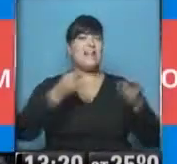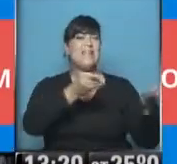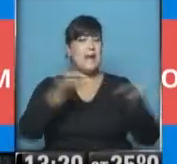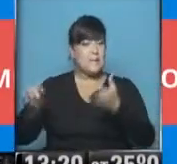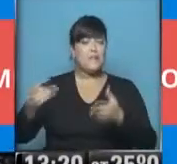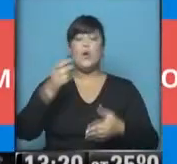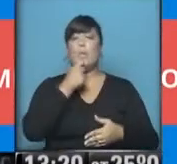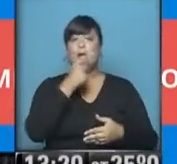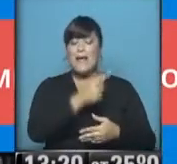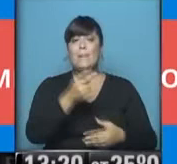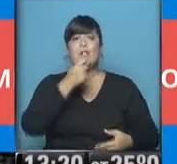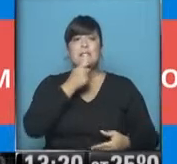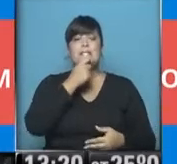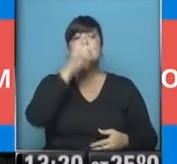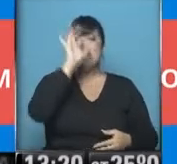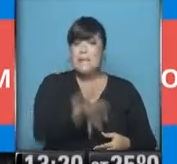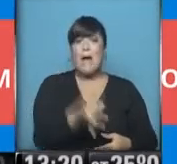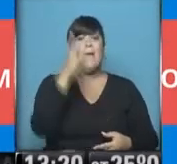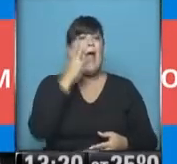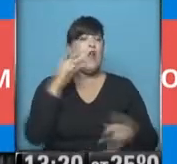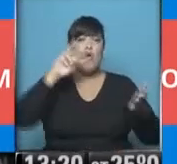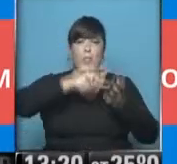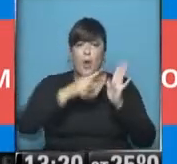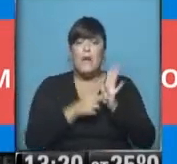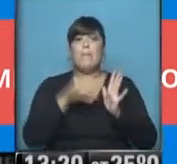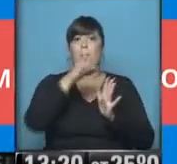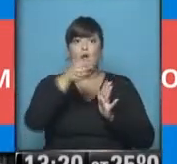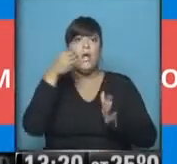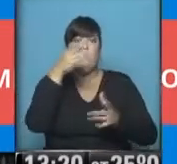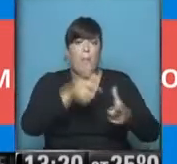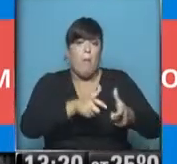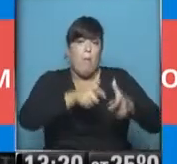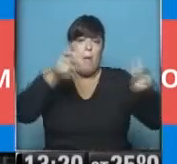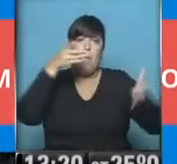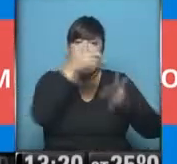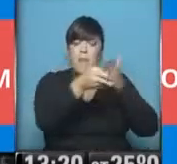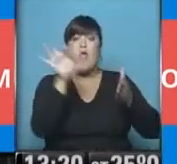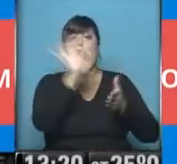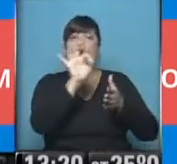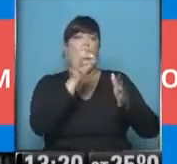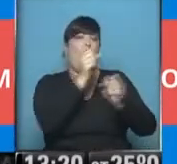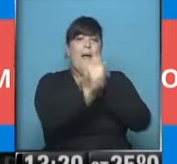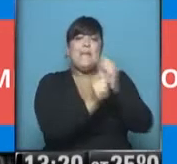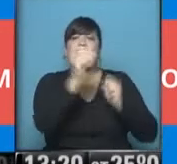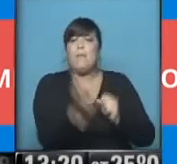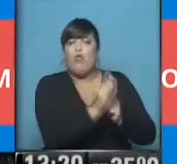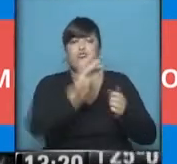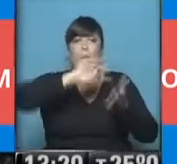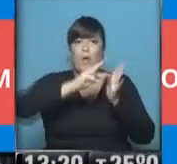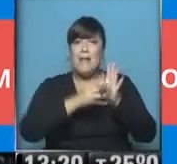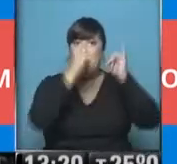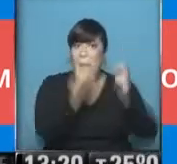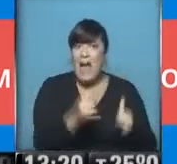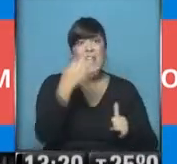evalúen que van a tener algún problema de abastecimiento porque la demanda viene creciendo mucho porque tiene algún problema logístico algún problema productivo nos